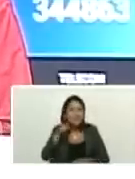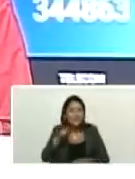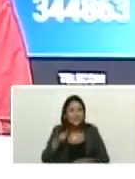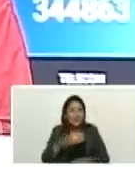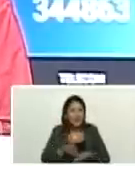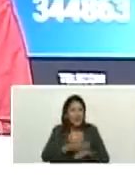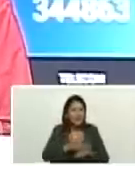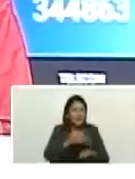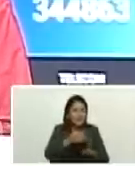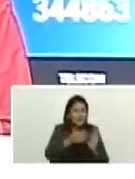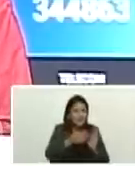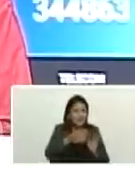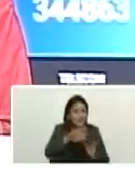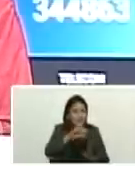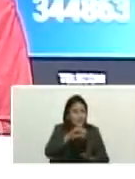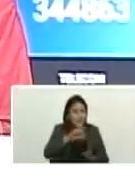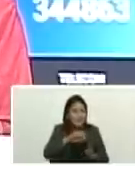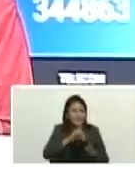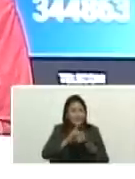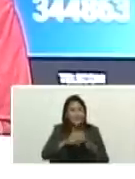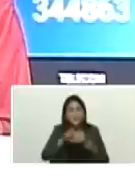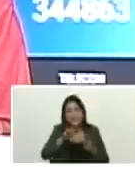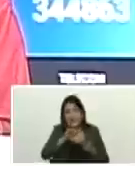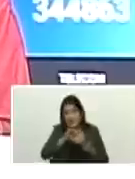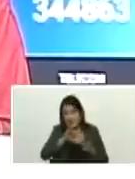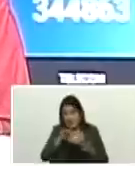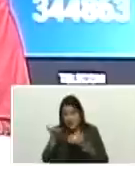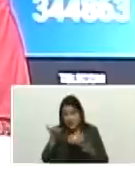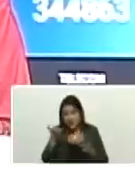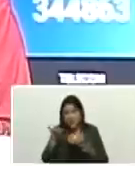Ya estuvimos en Unare, allá en el sur de Venezuela.